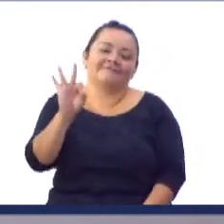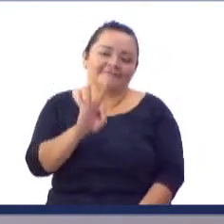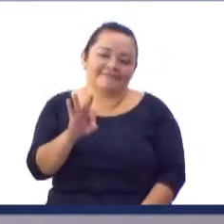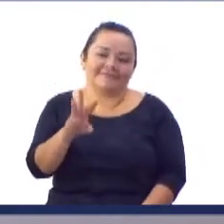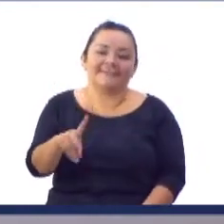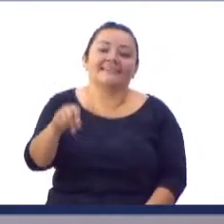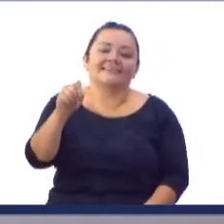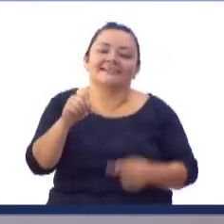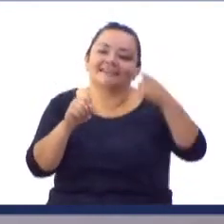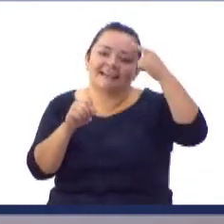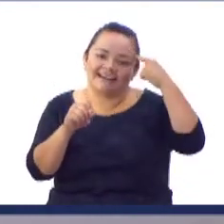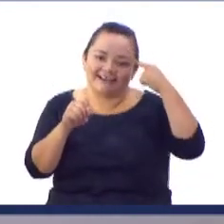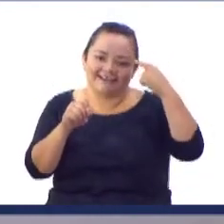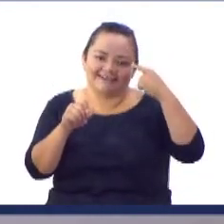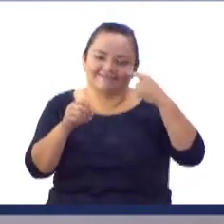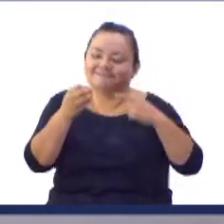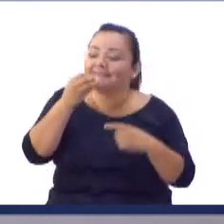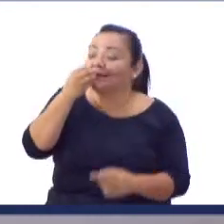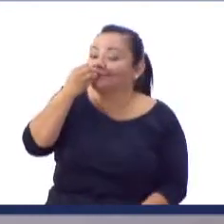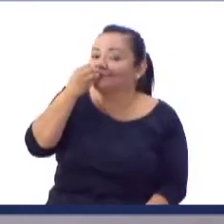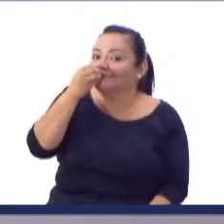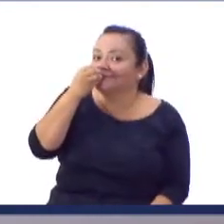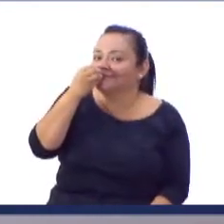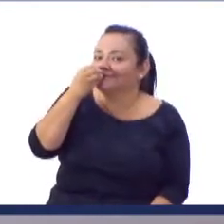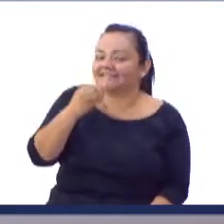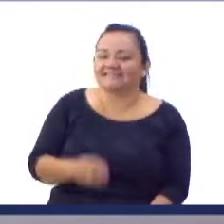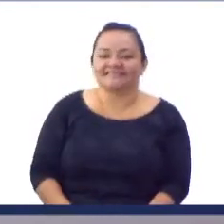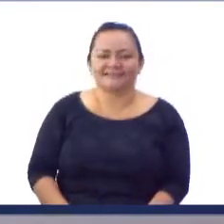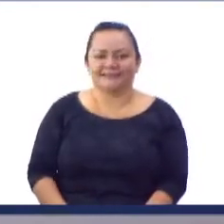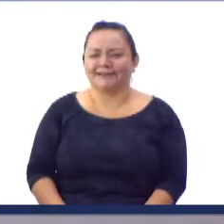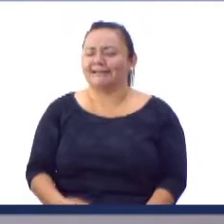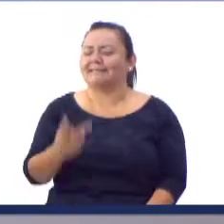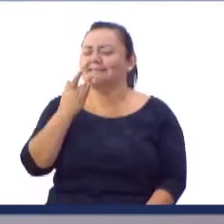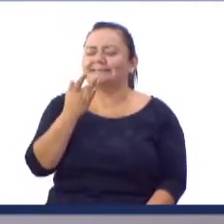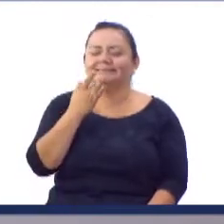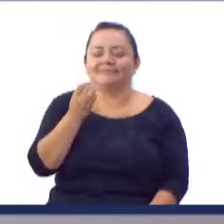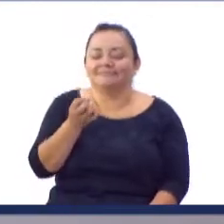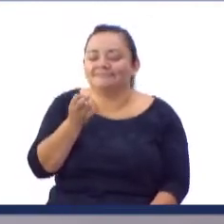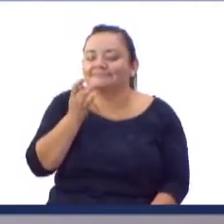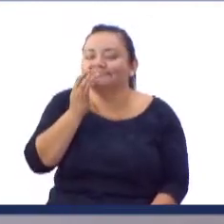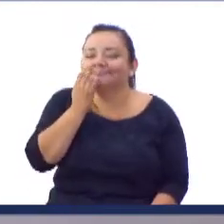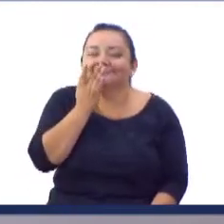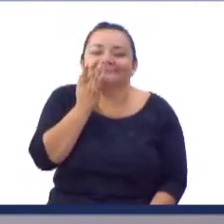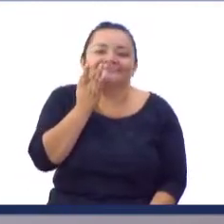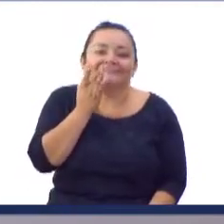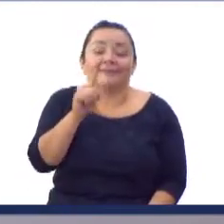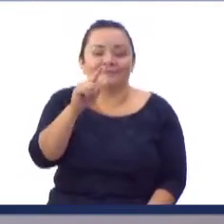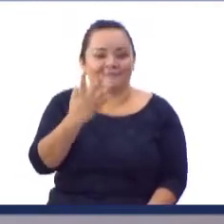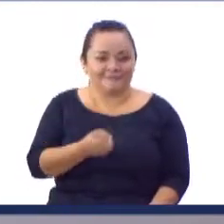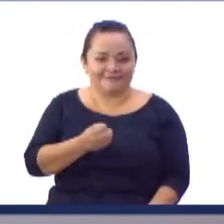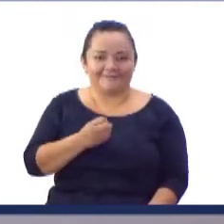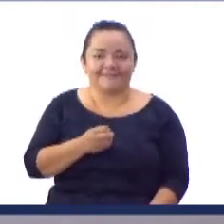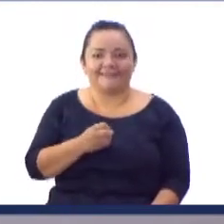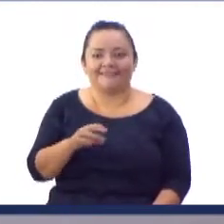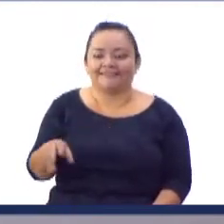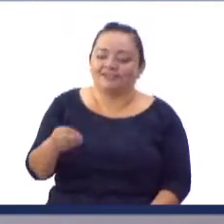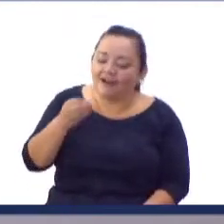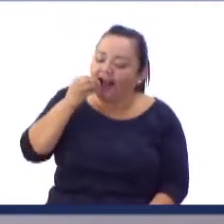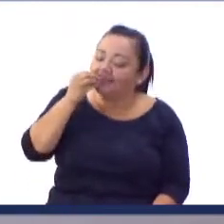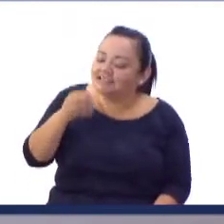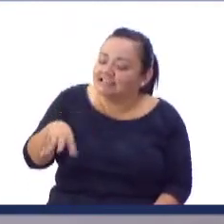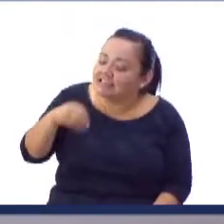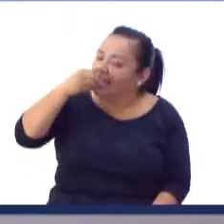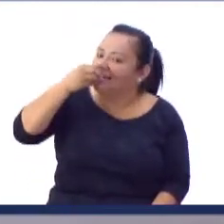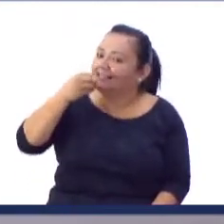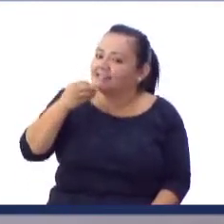porque yo comía tierra negra el tiempo no era blanca pero qué rico el olor después de entonces un día me encontré a àngel